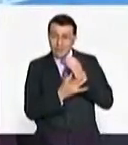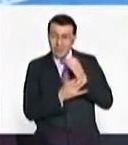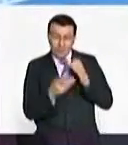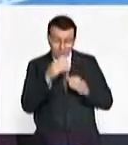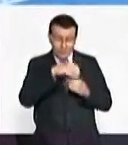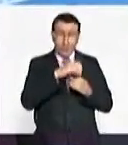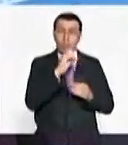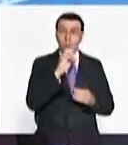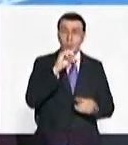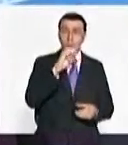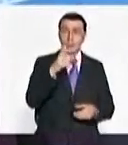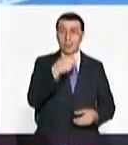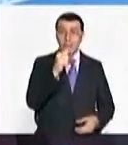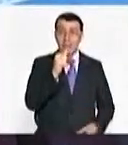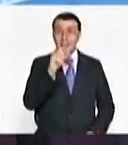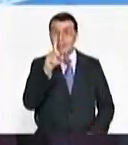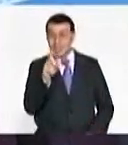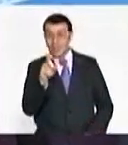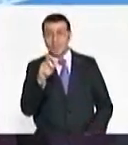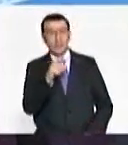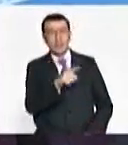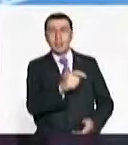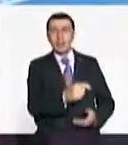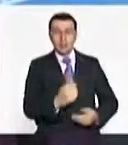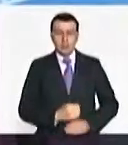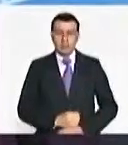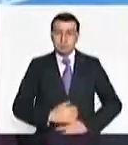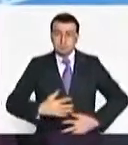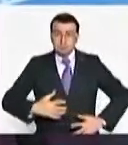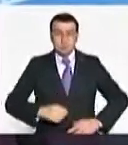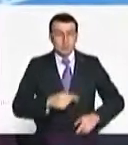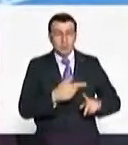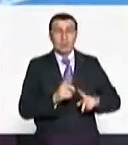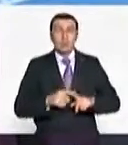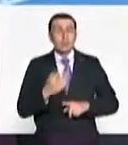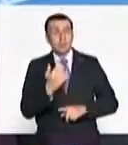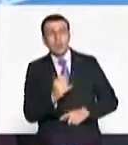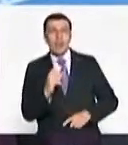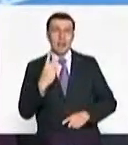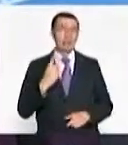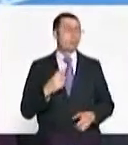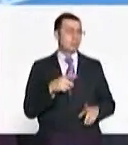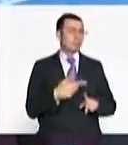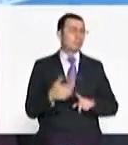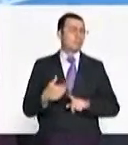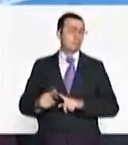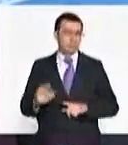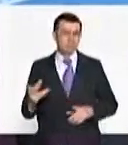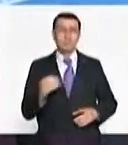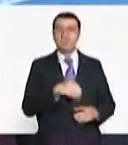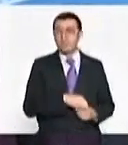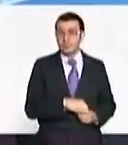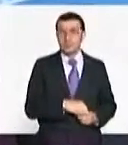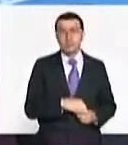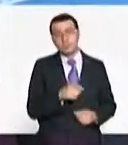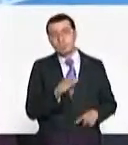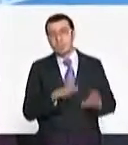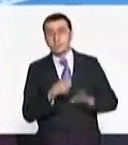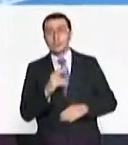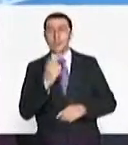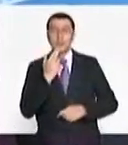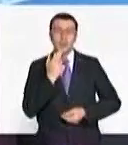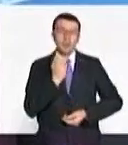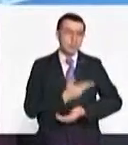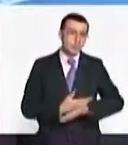omega 6, que es una grasa que produce una gran variedad de sustancias proinflamatorias como los tromboxanos, interleuquinas y que genera diabetes,